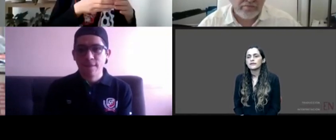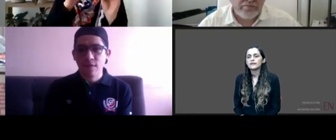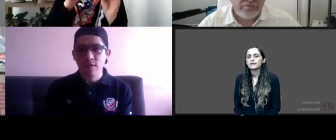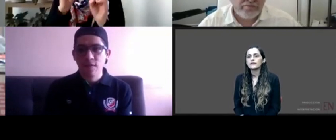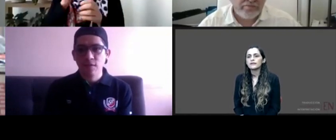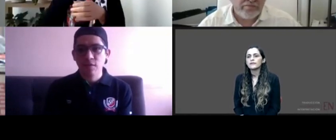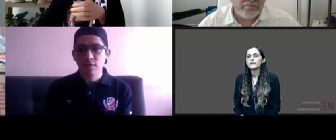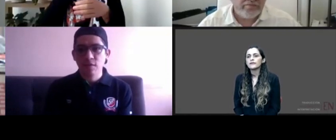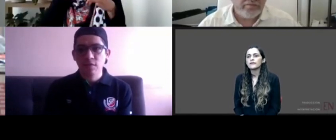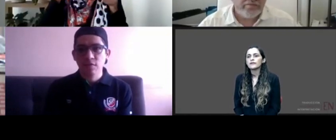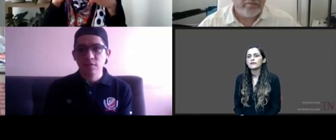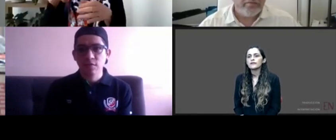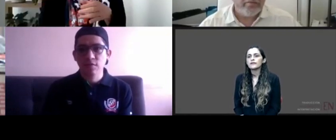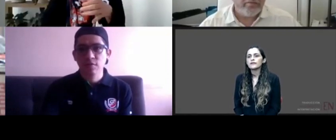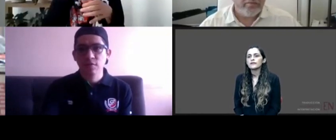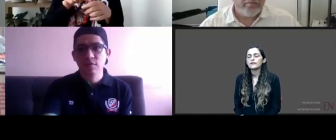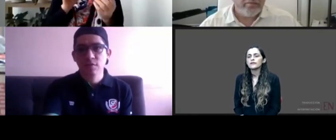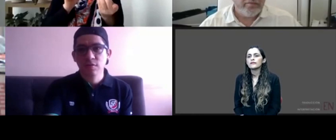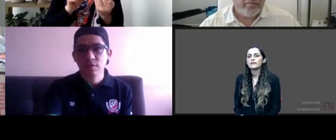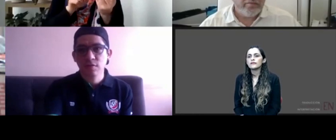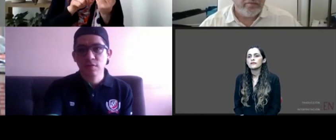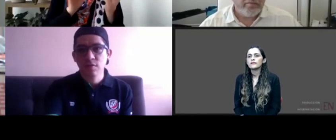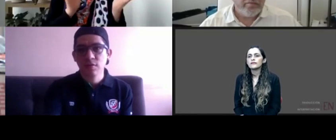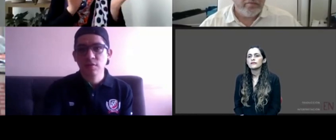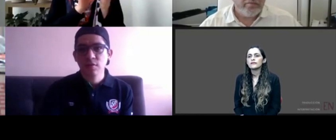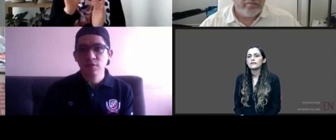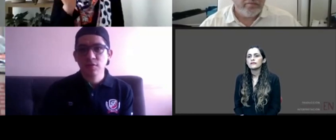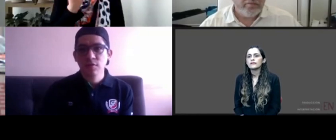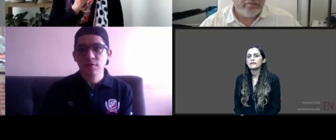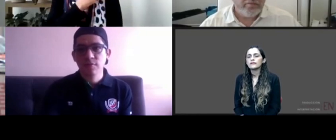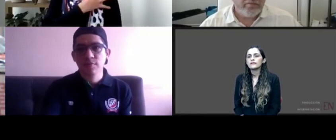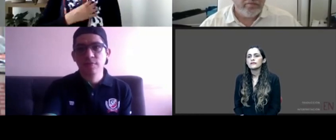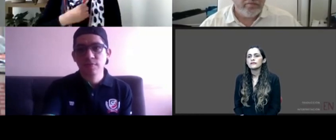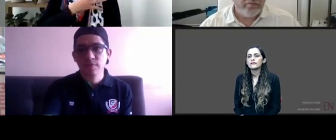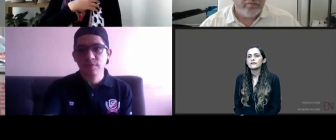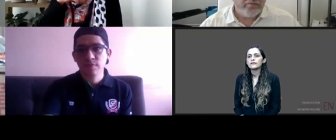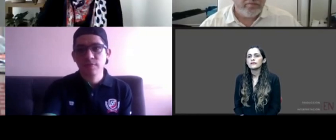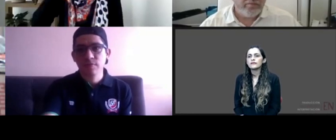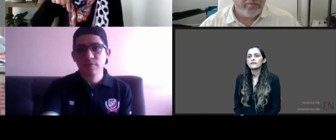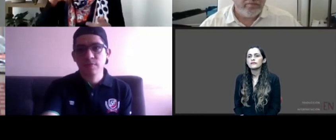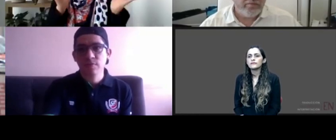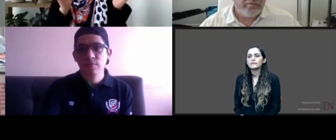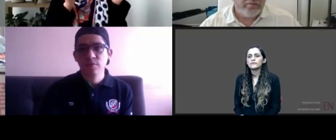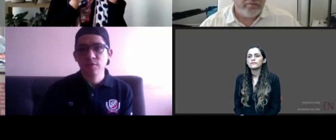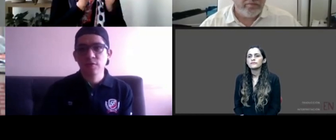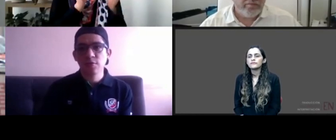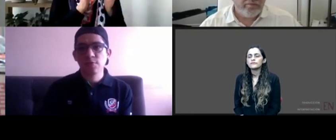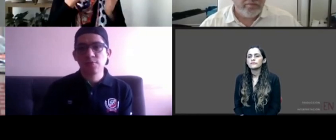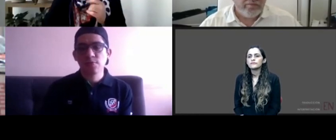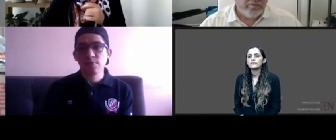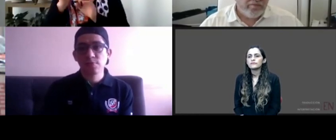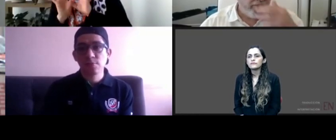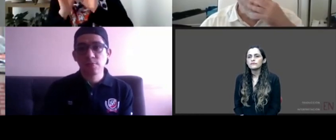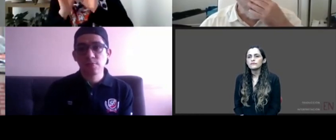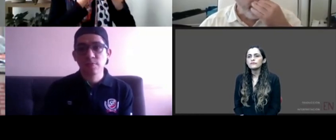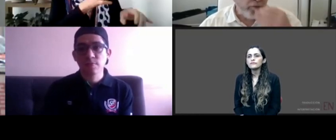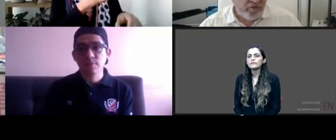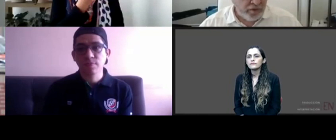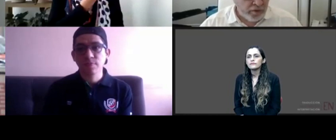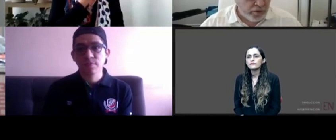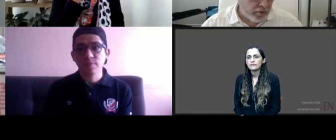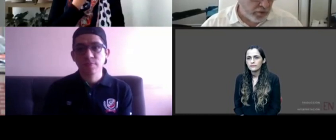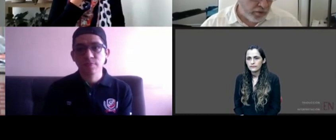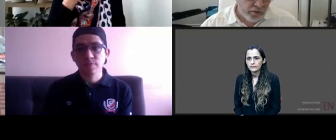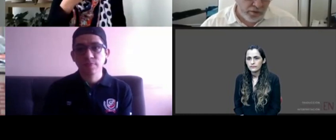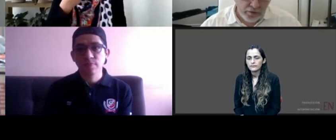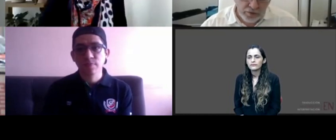depende también mucho de si son maestros, si son padres. Si ustedes tienen